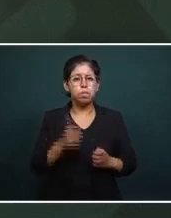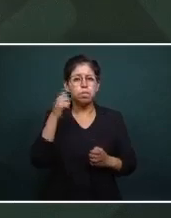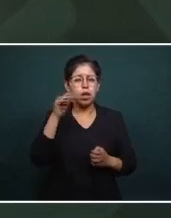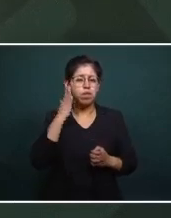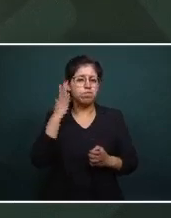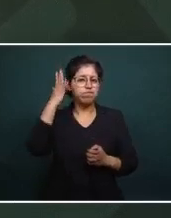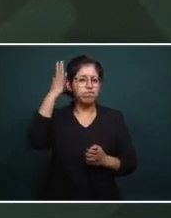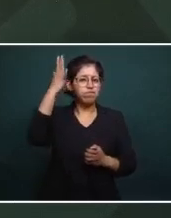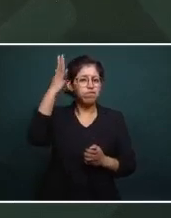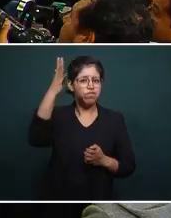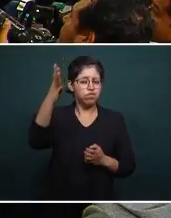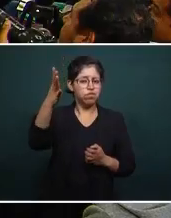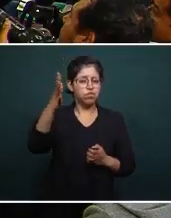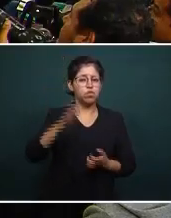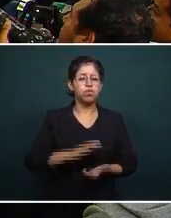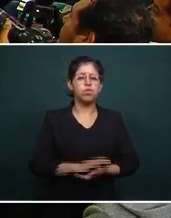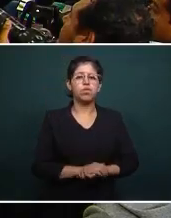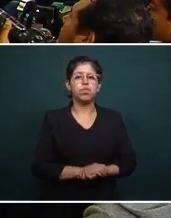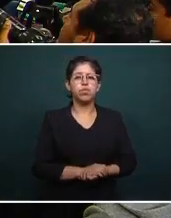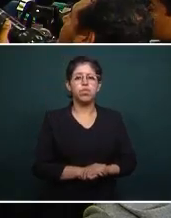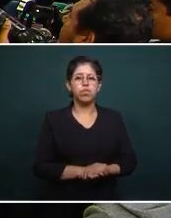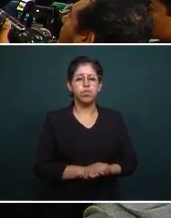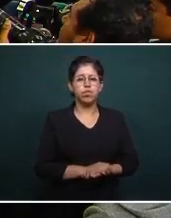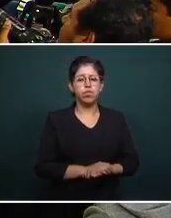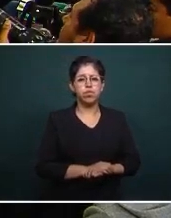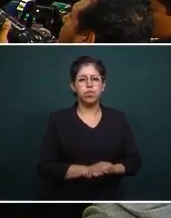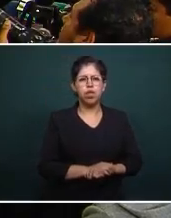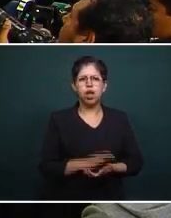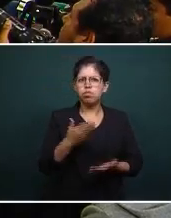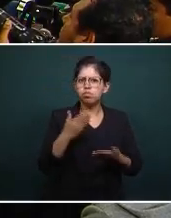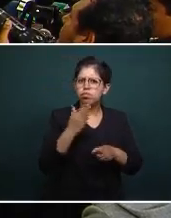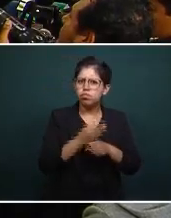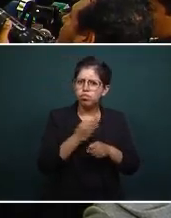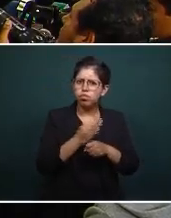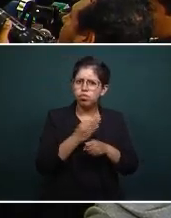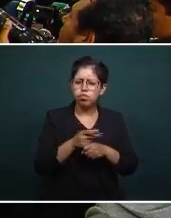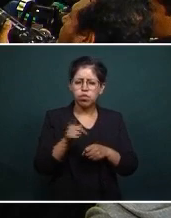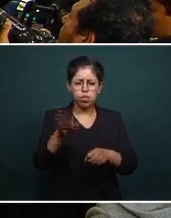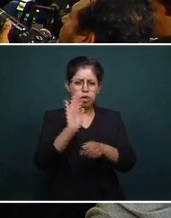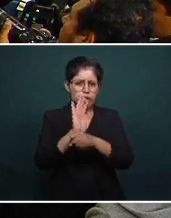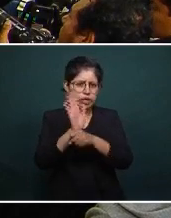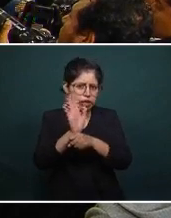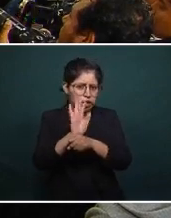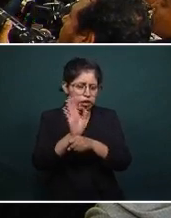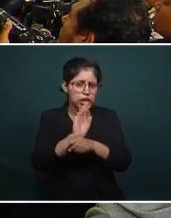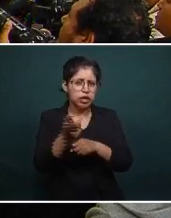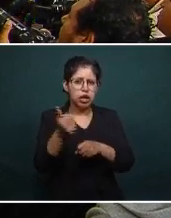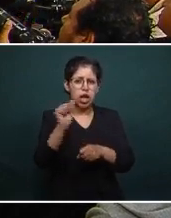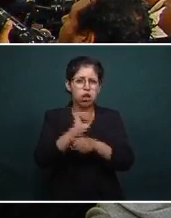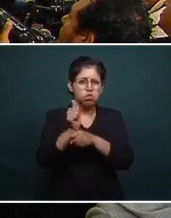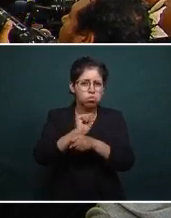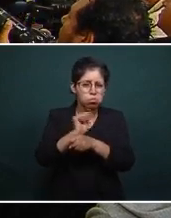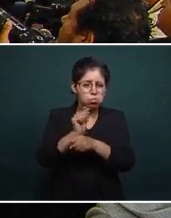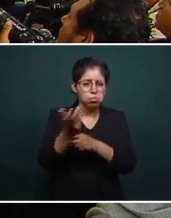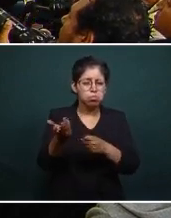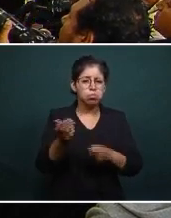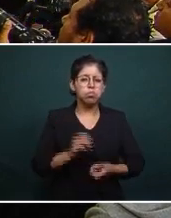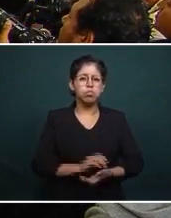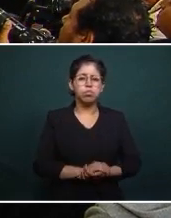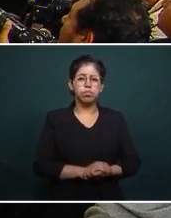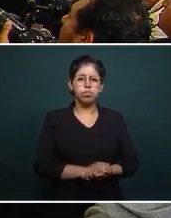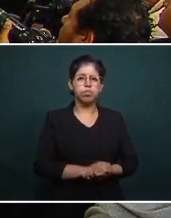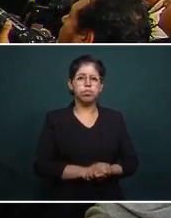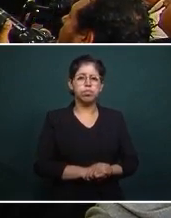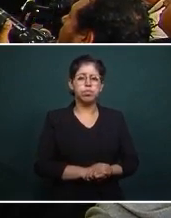aplicándose, porque ahora, como en el caso del cine y de los artistas,